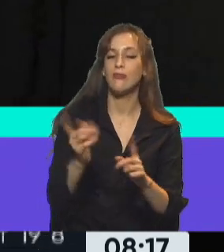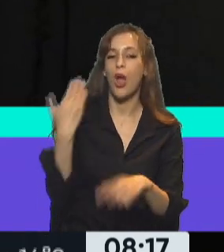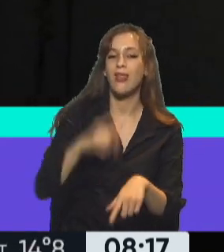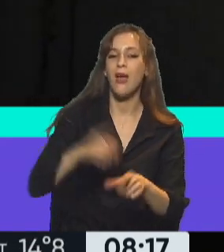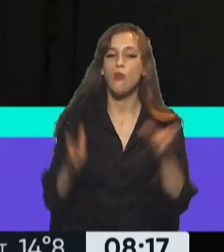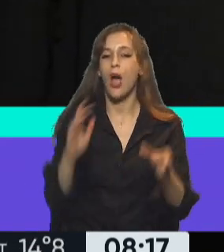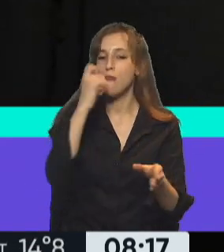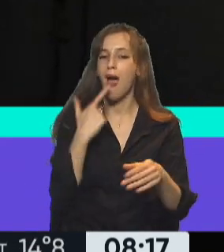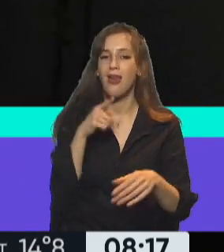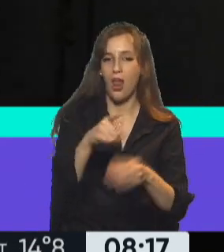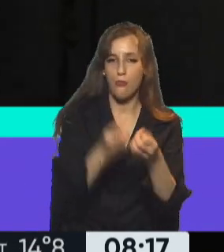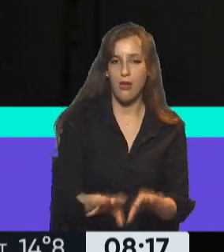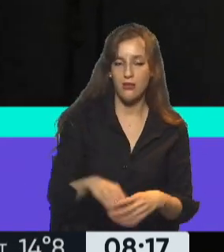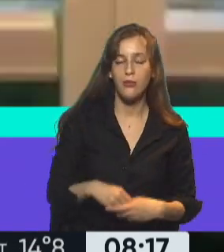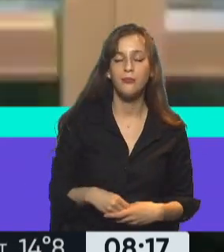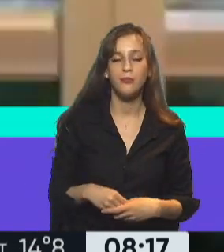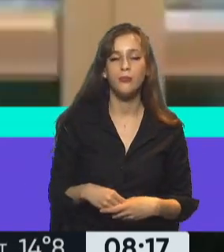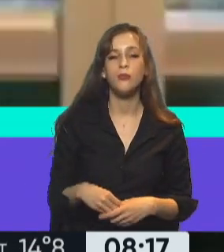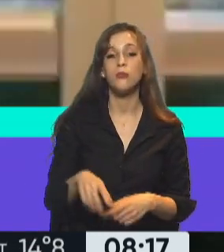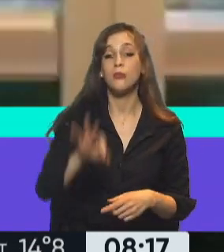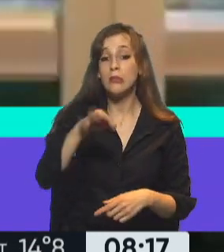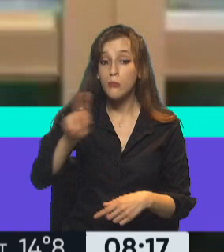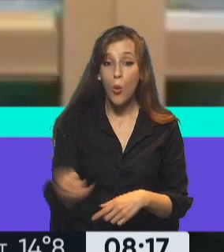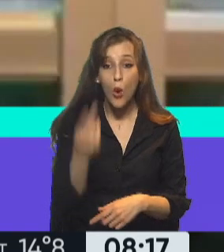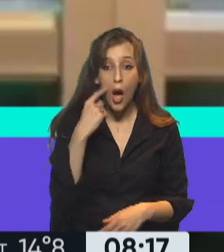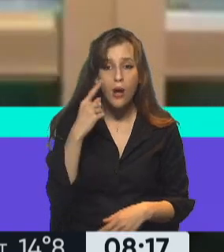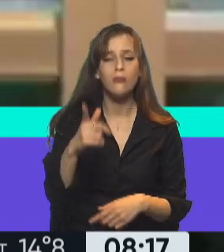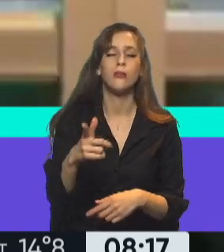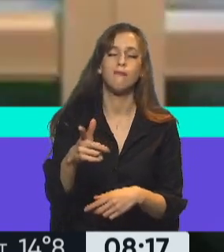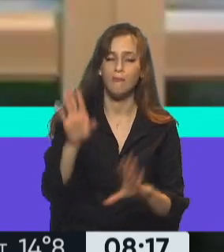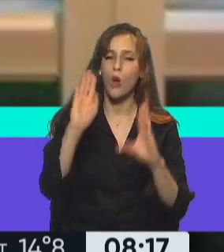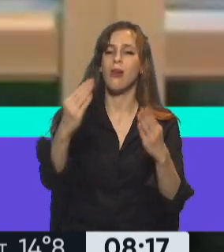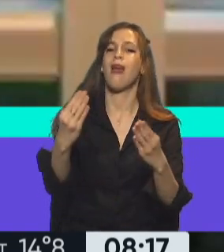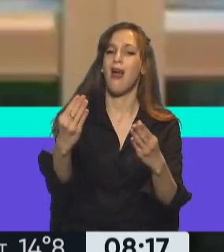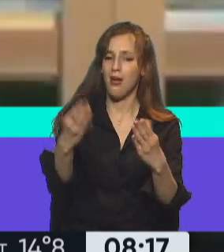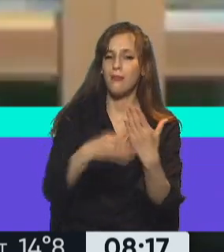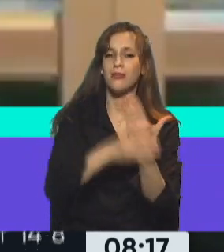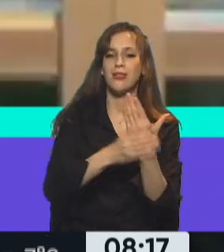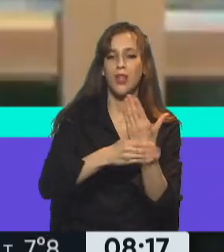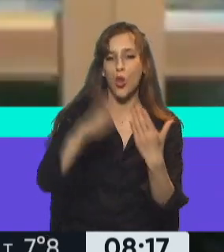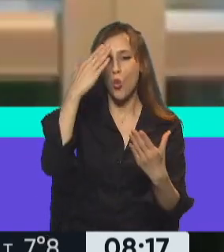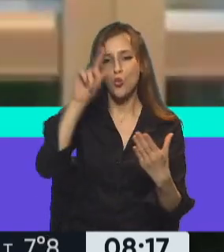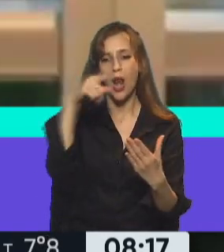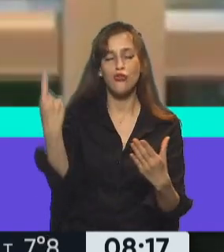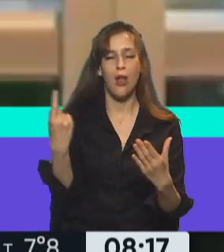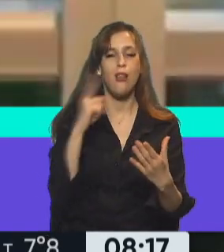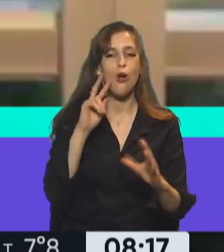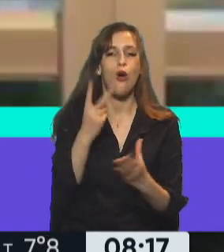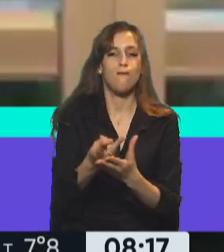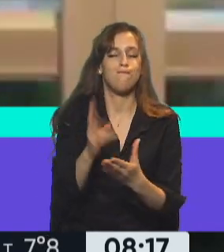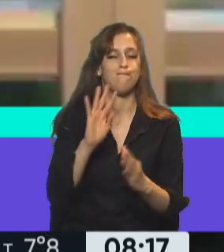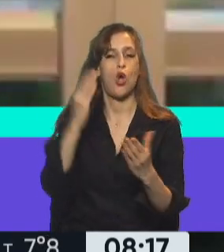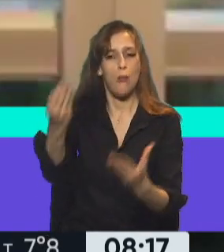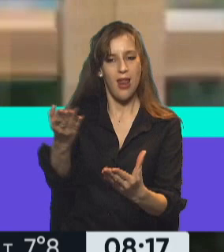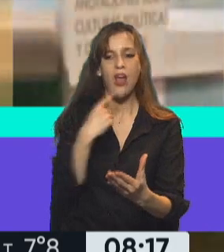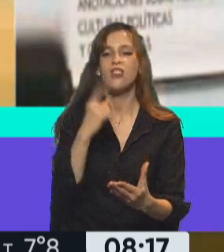macrismo. Tras conocerse la noticia de su fallecimiento, fue recordado por el Ministerio de Cultura Nacional, que lo definió como